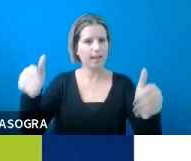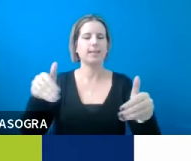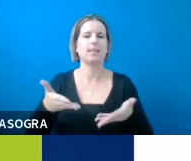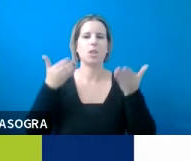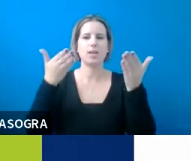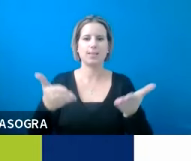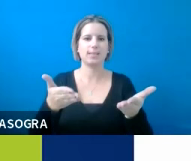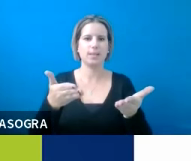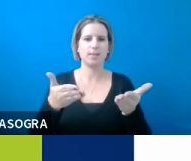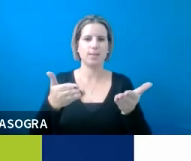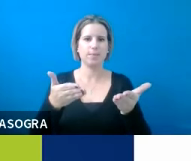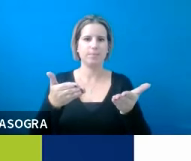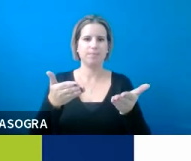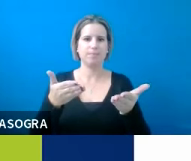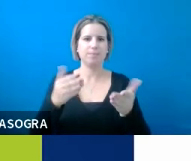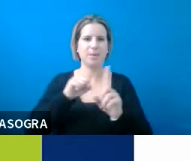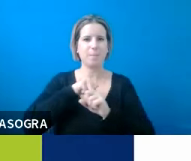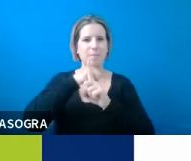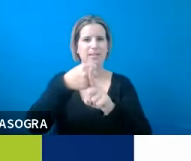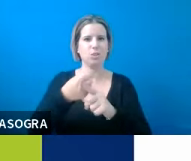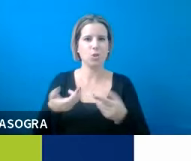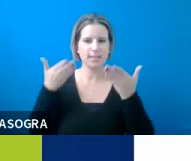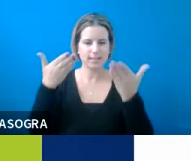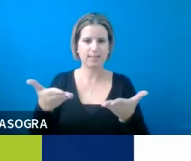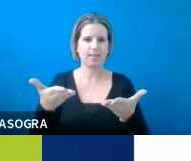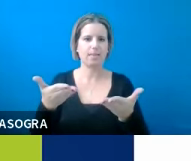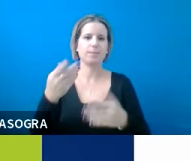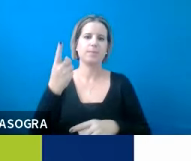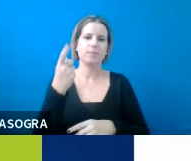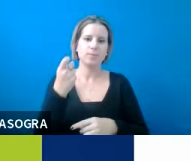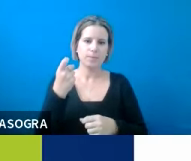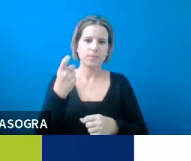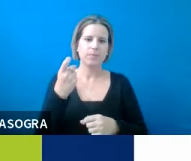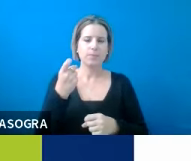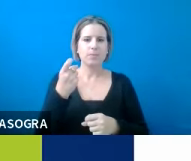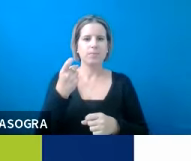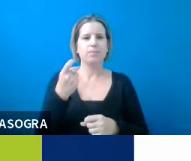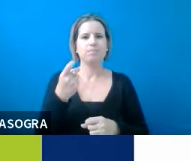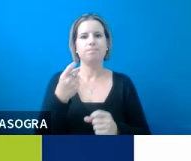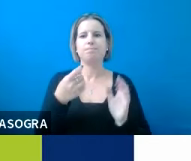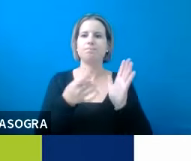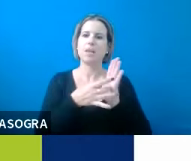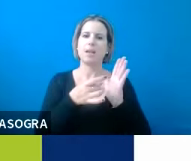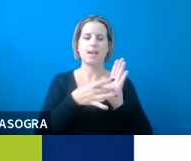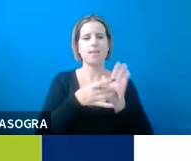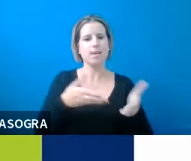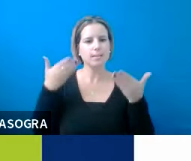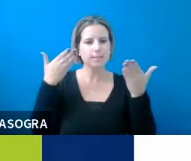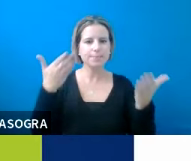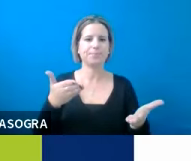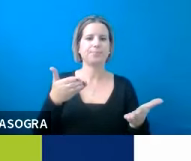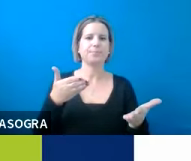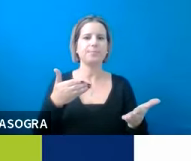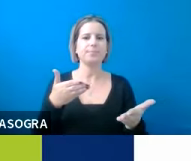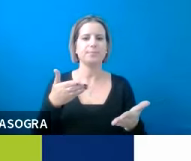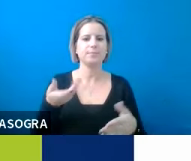elevada presión asistencial evidentemente interfiere o merma un poquito la calidad asistencial la personalización y